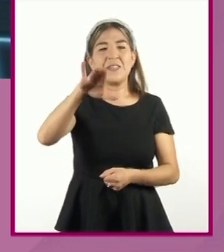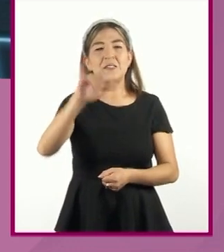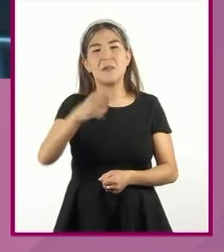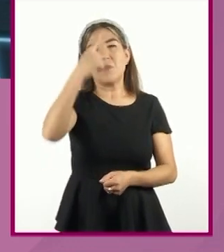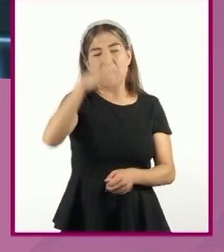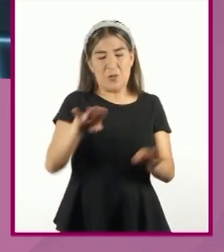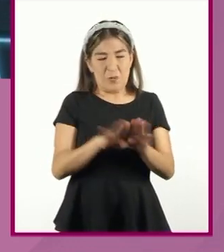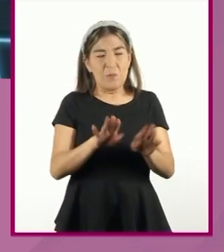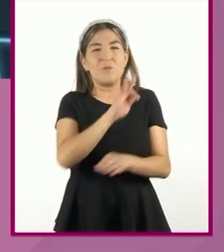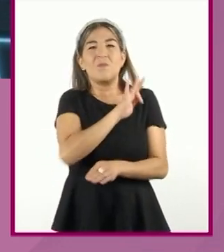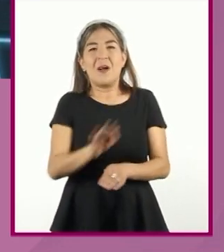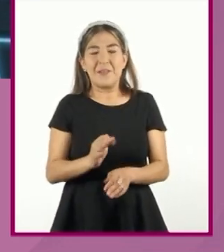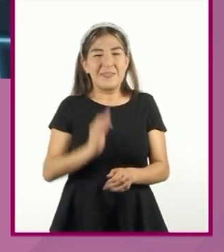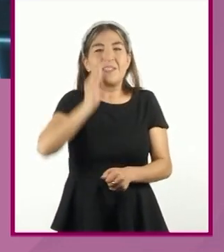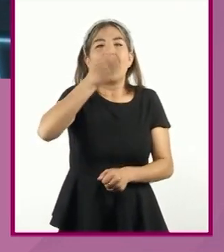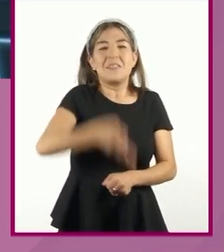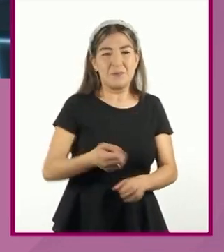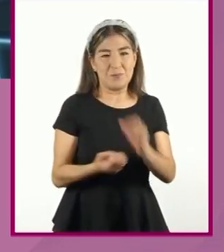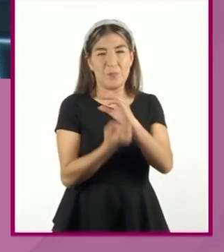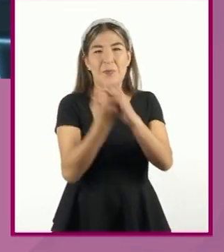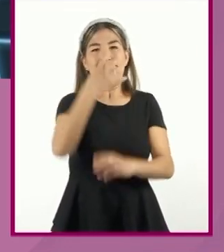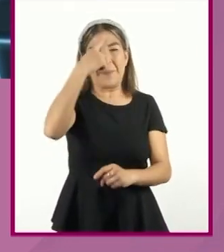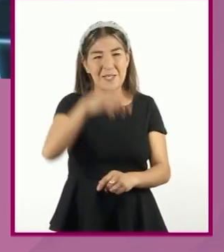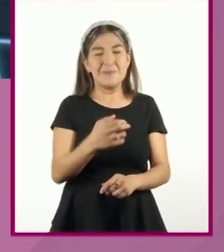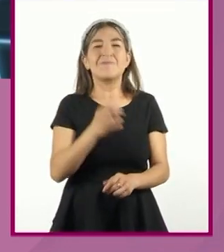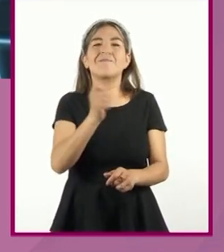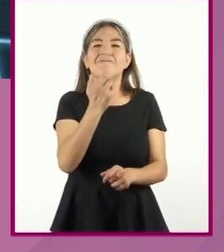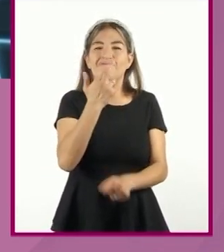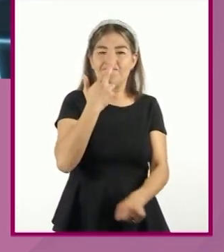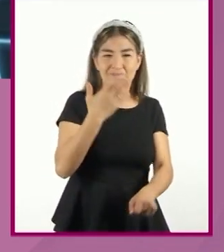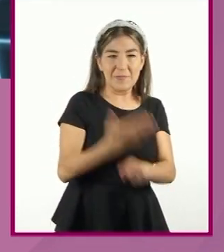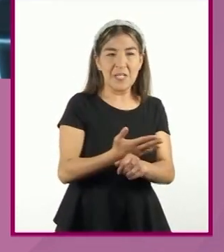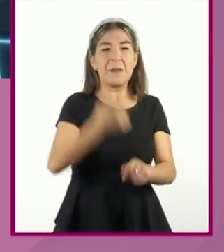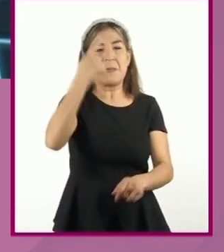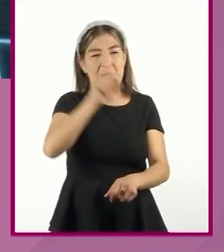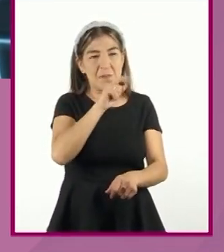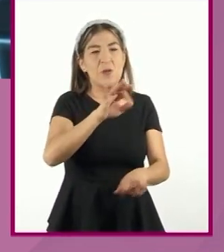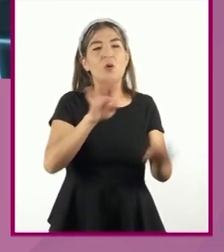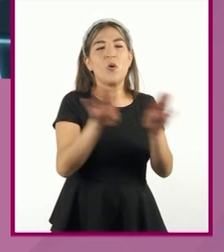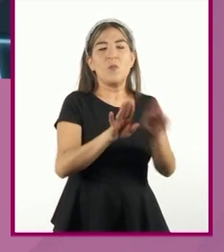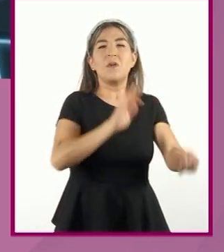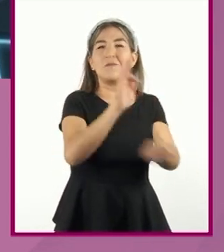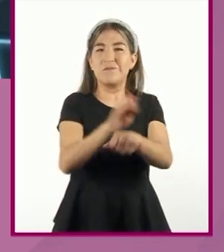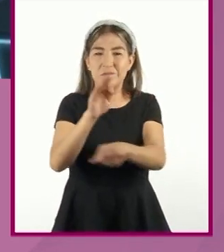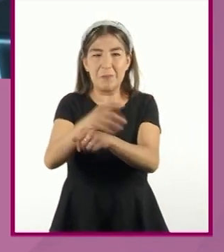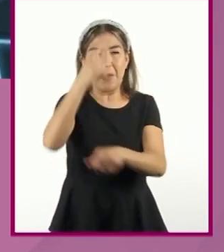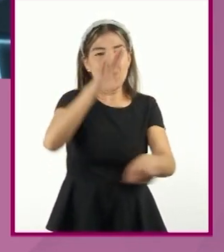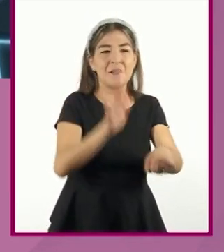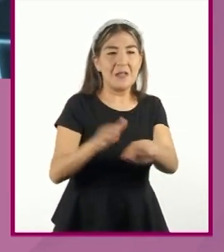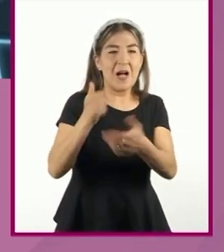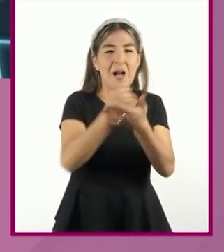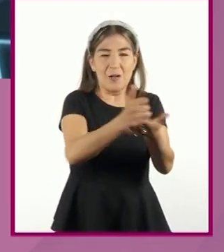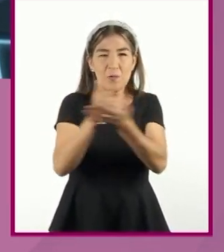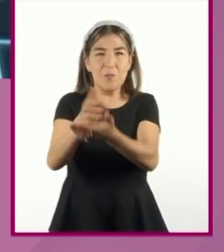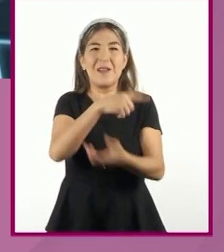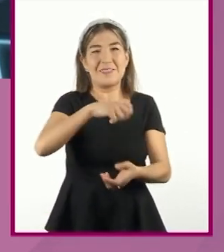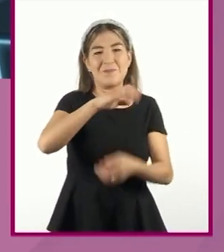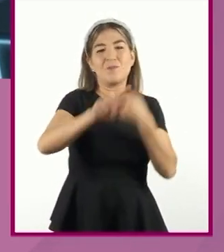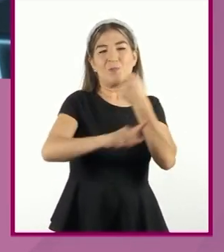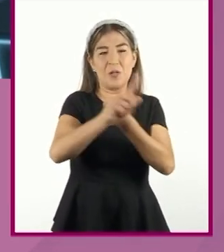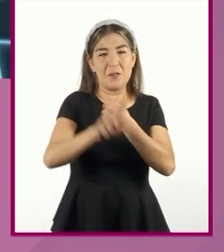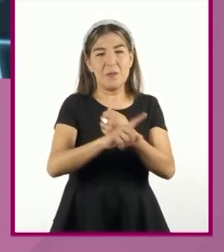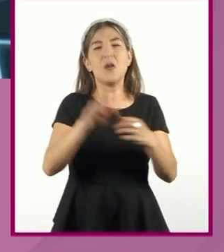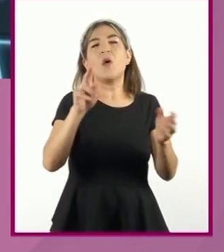de adaptación de la sociedad para afrontarlo, tanto para prevenir y resistir el desastre, como para recuperar